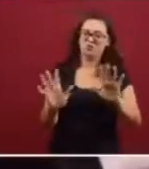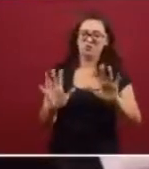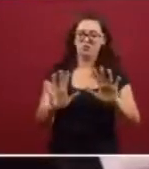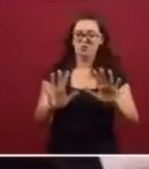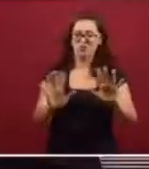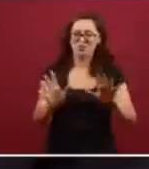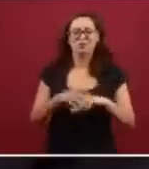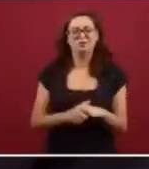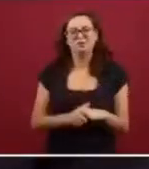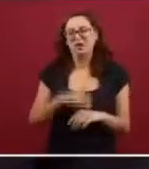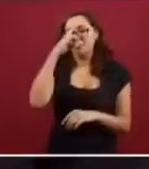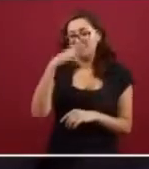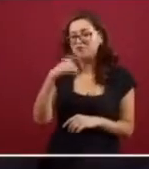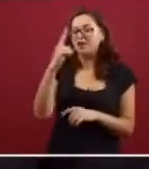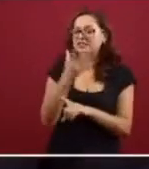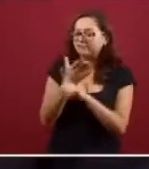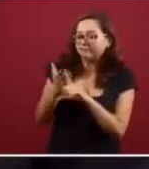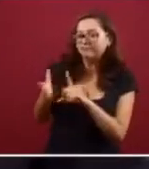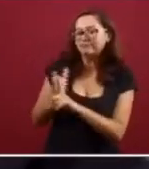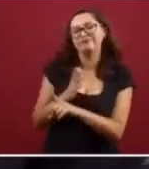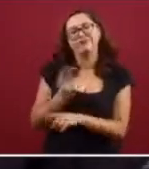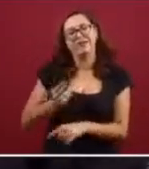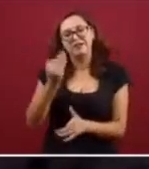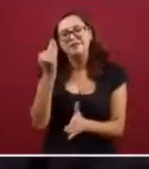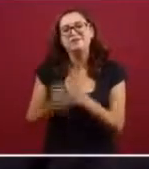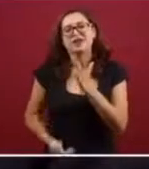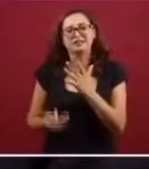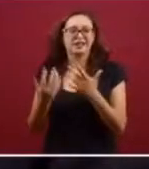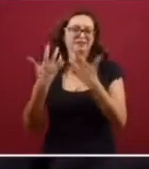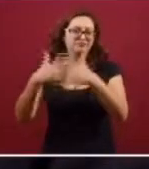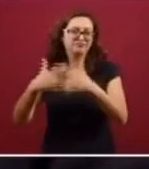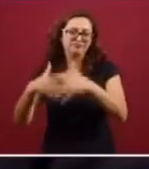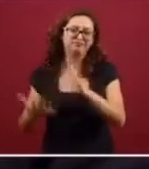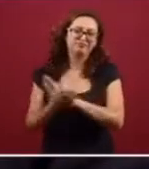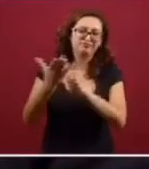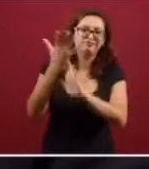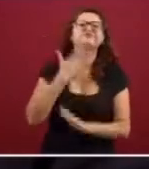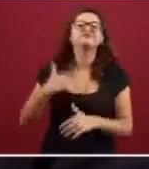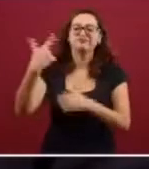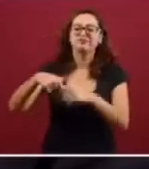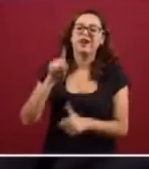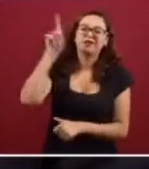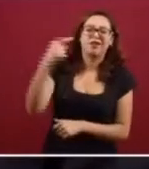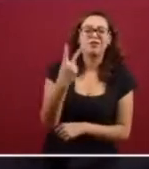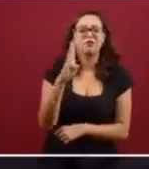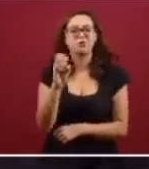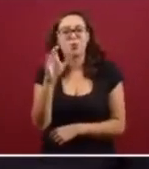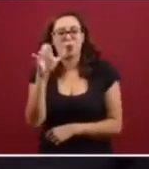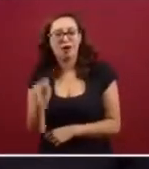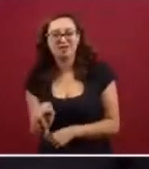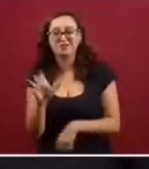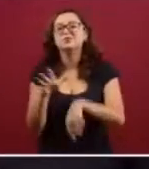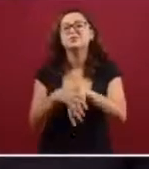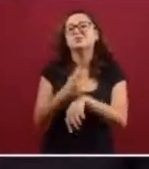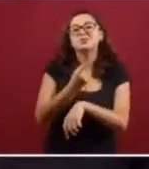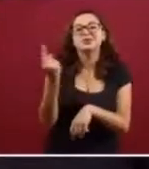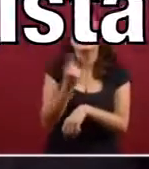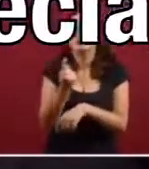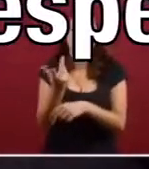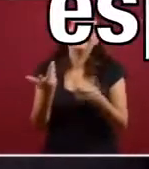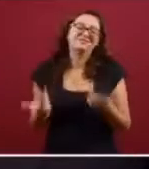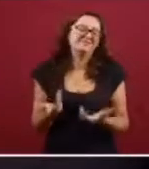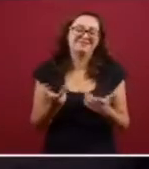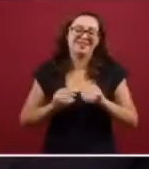No. Es fácil de convencer de que hace falta la refinería de Dos Bocas, no solo porque dependemos de la